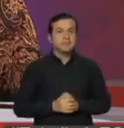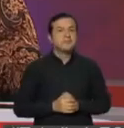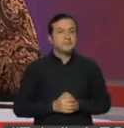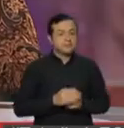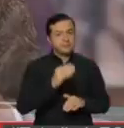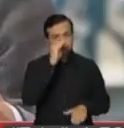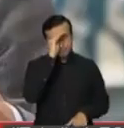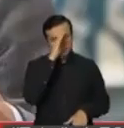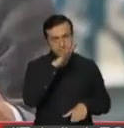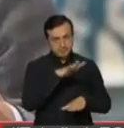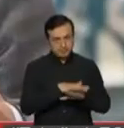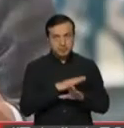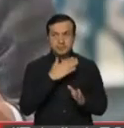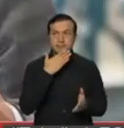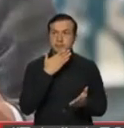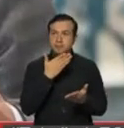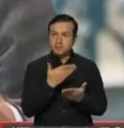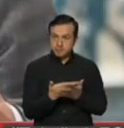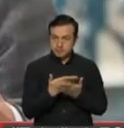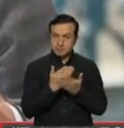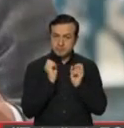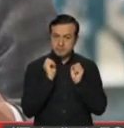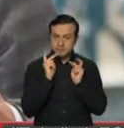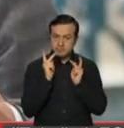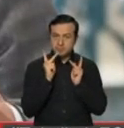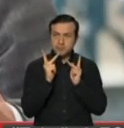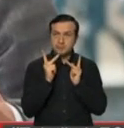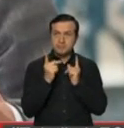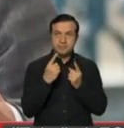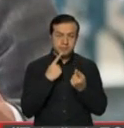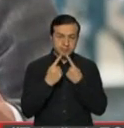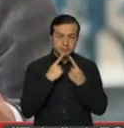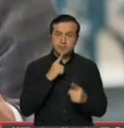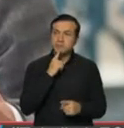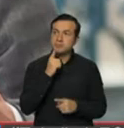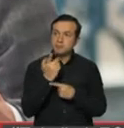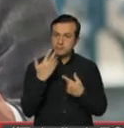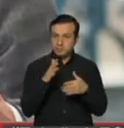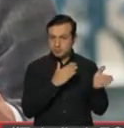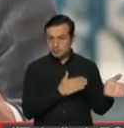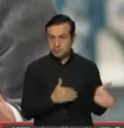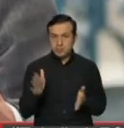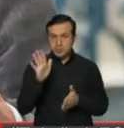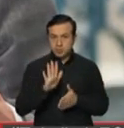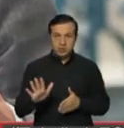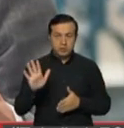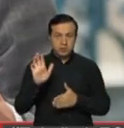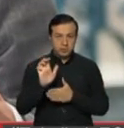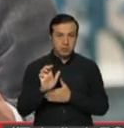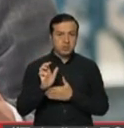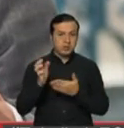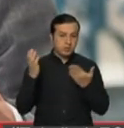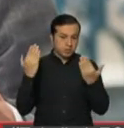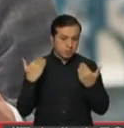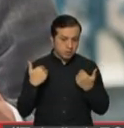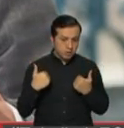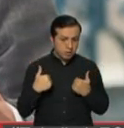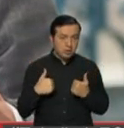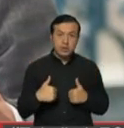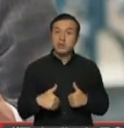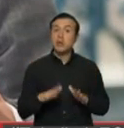Buenas tardes, gracias por la oportunidad. En efecto, como usted lo bien ha señalado, el Ecuador se encuentra en contacto